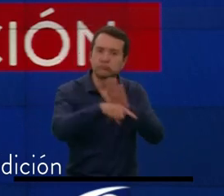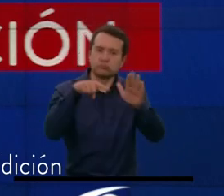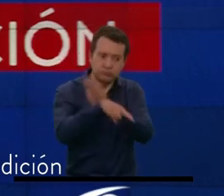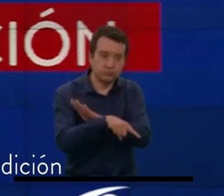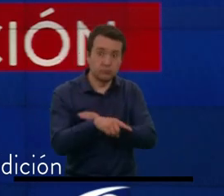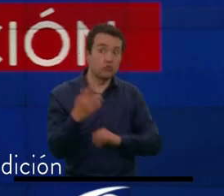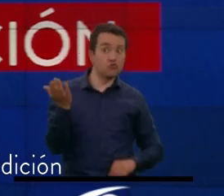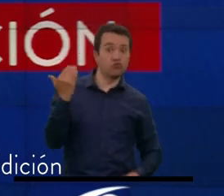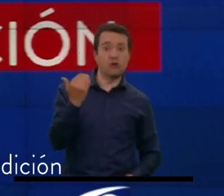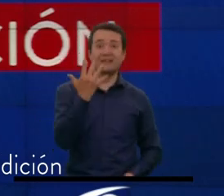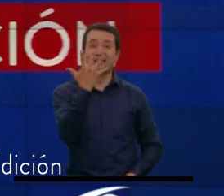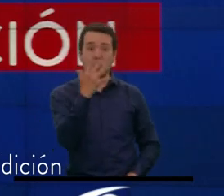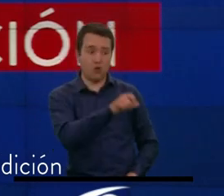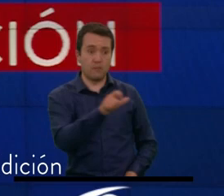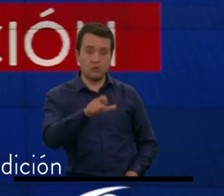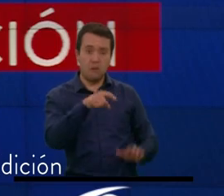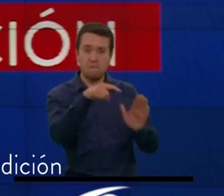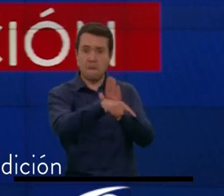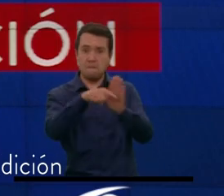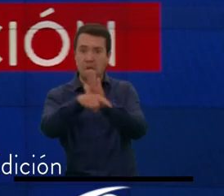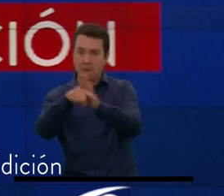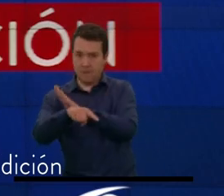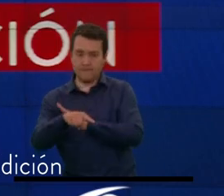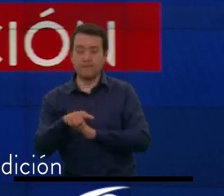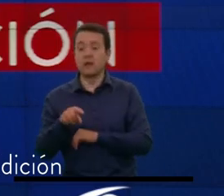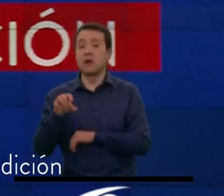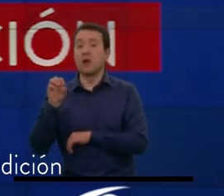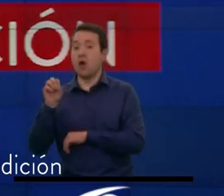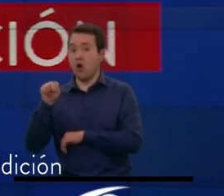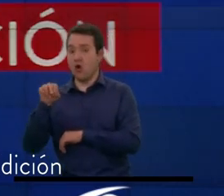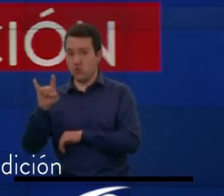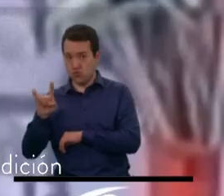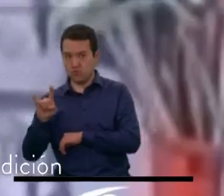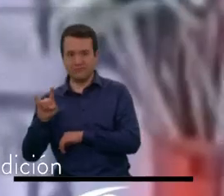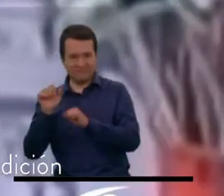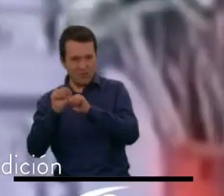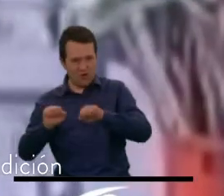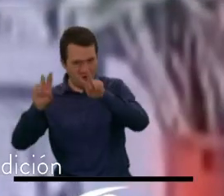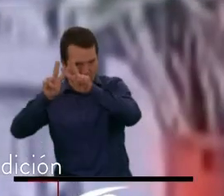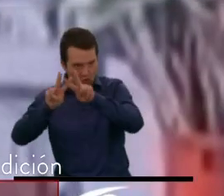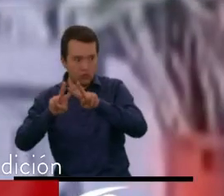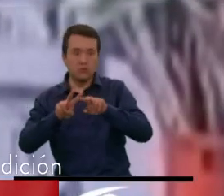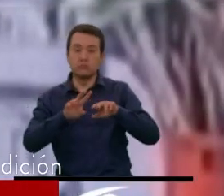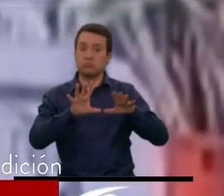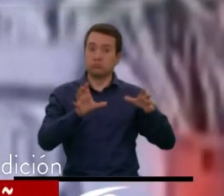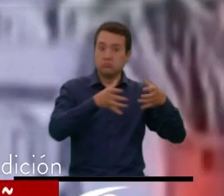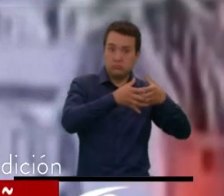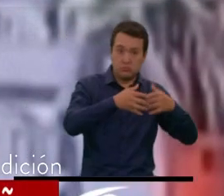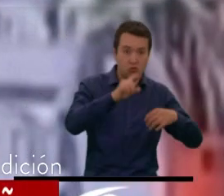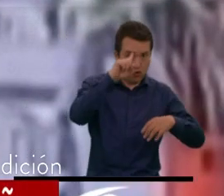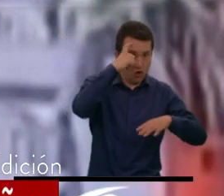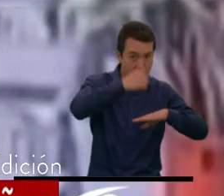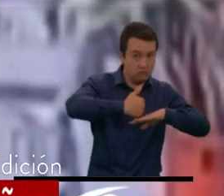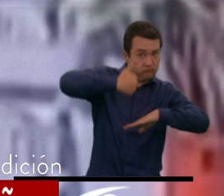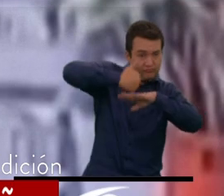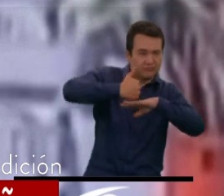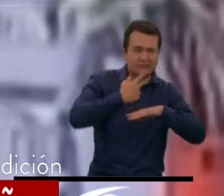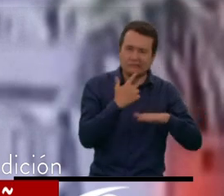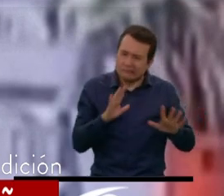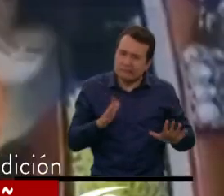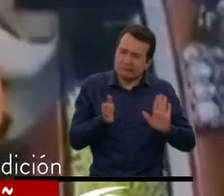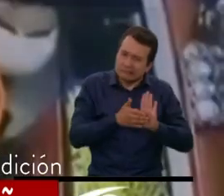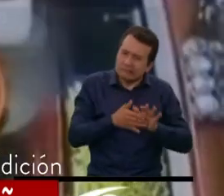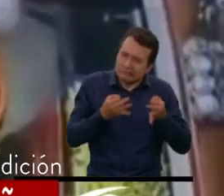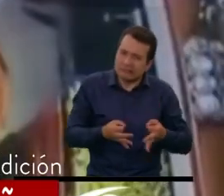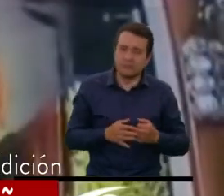La ONU y la Administración Departamental piden mayores garantías. El pasado domingo, hacia las 11:30 de la mañana,